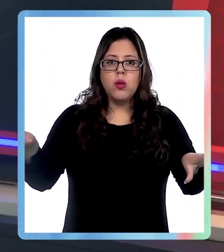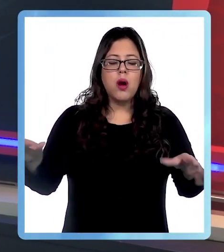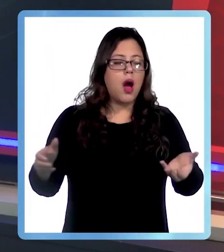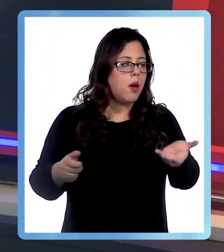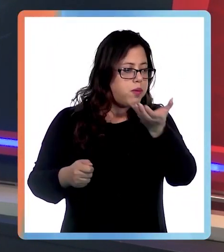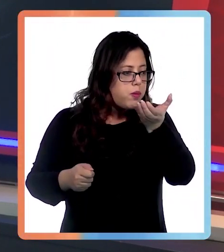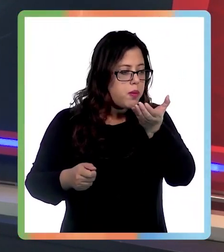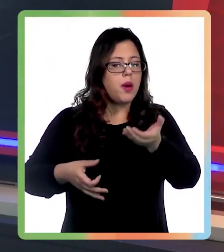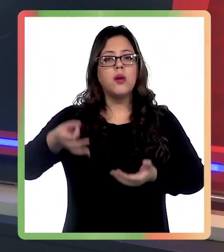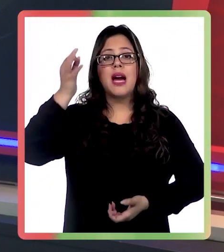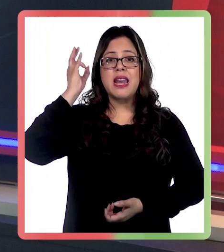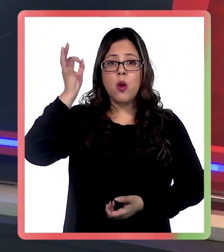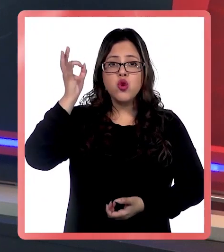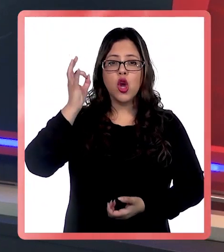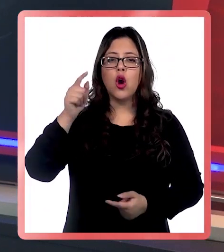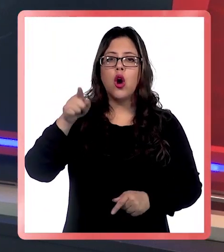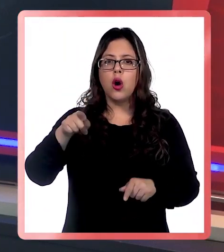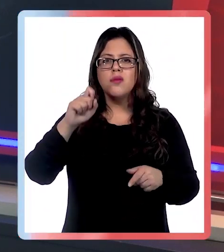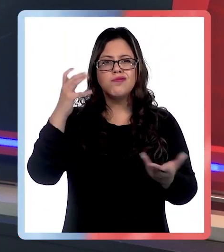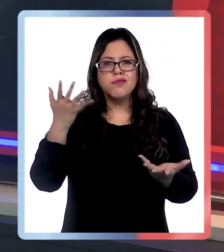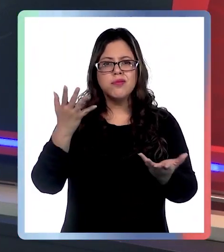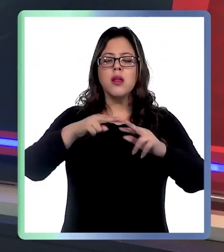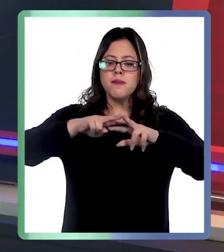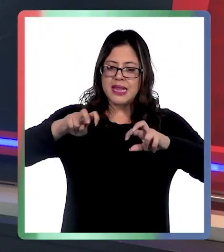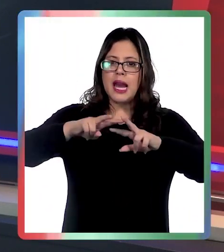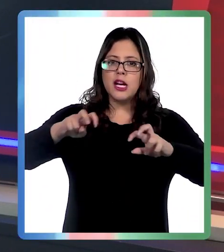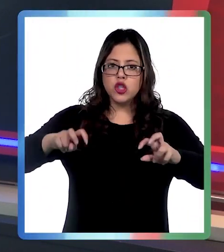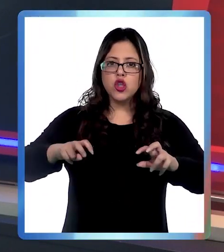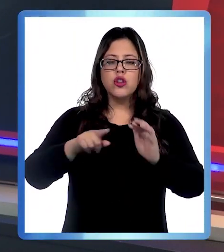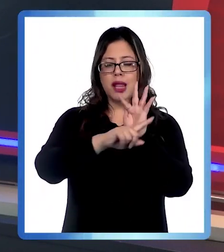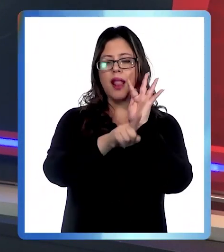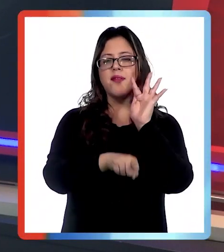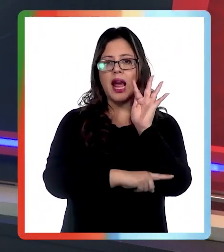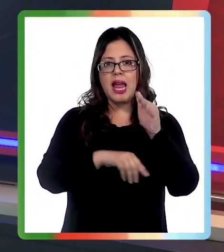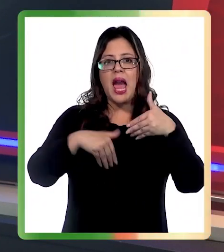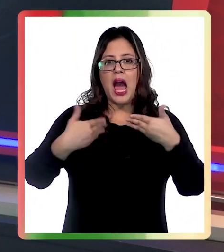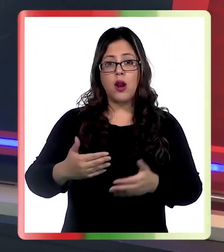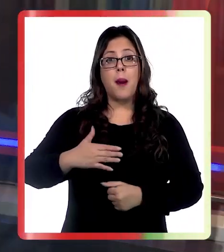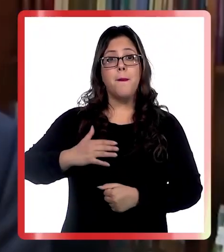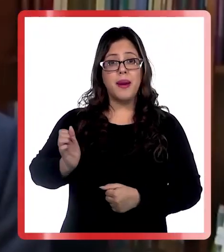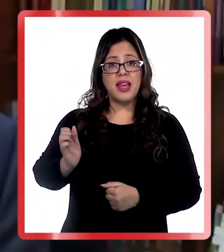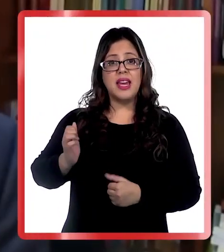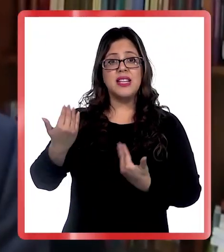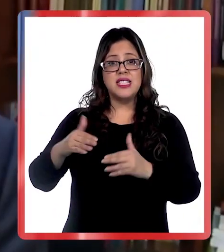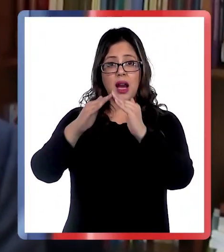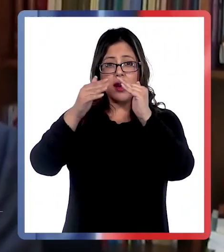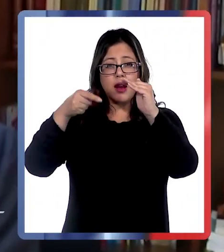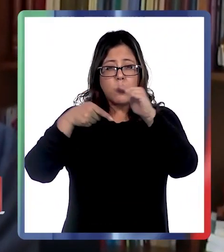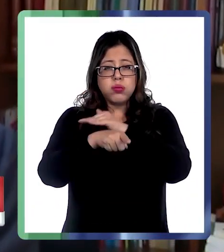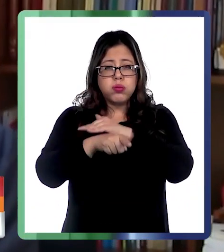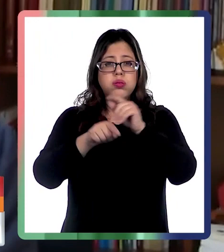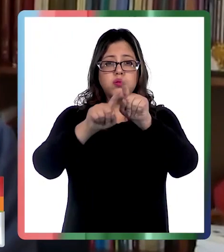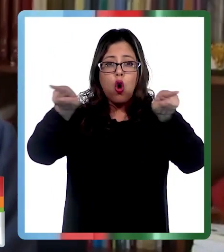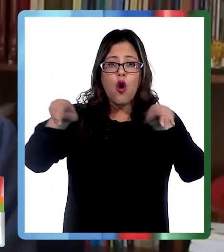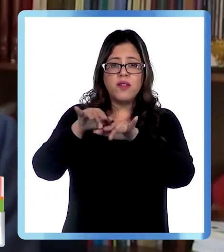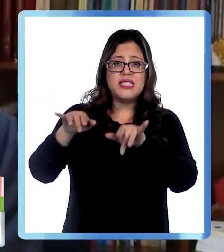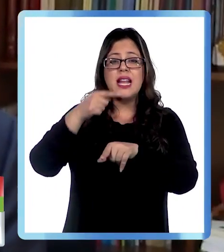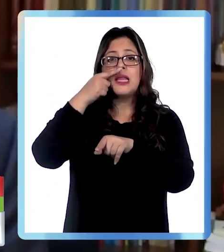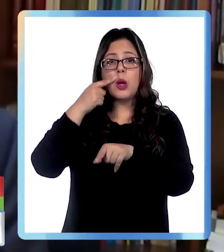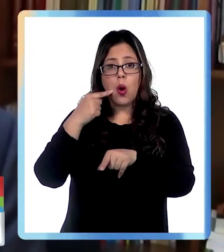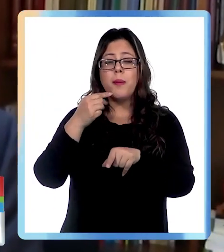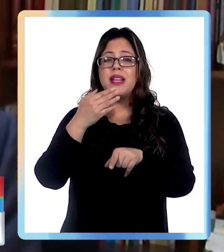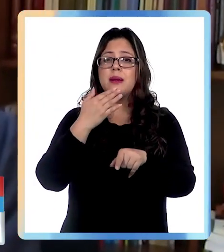divulgación del audio de una reunión ha dado inicio a una investigación de la fiscalía la pdi ya allanó las oficinas de Luis